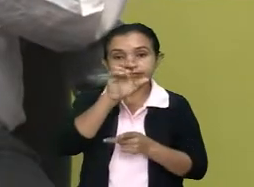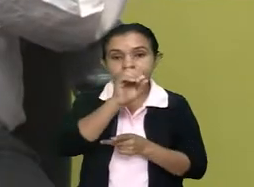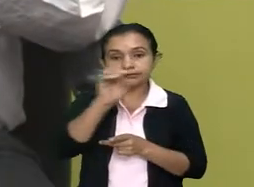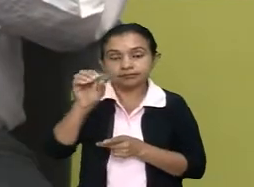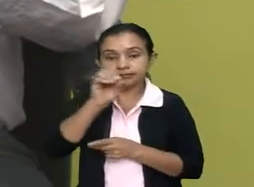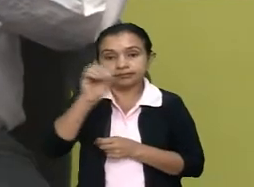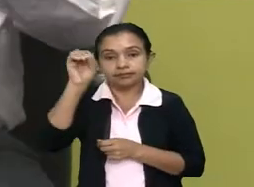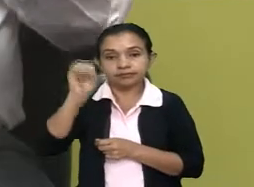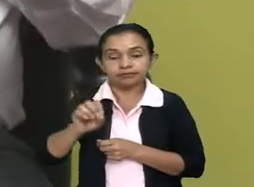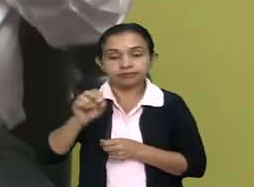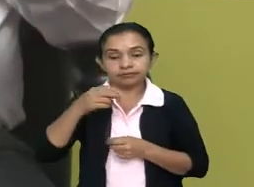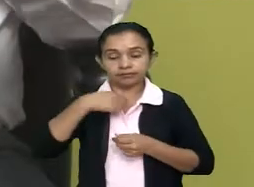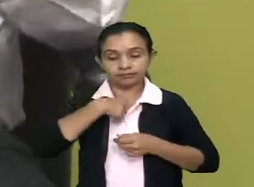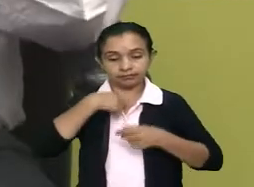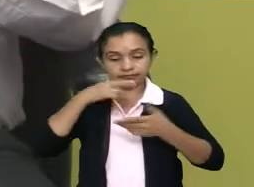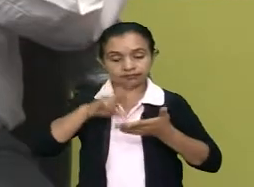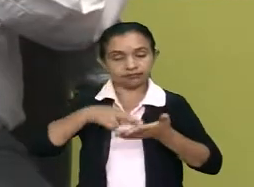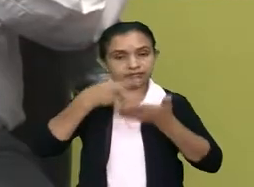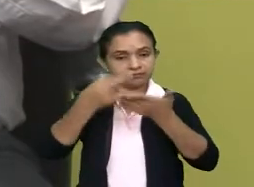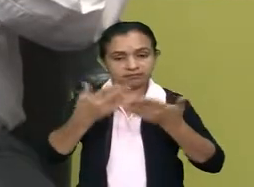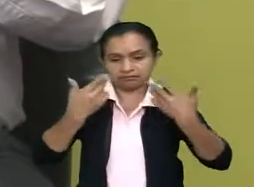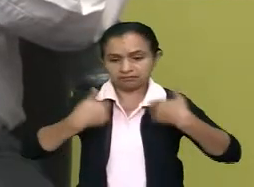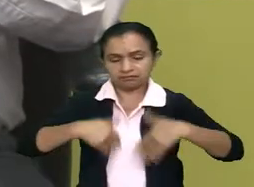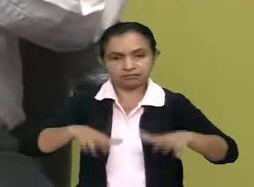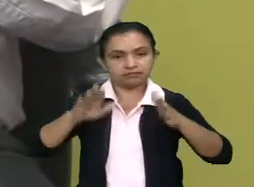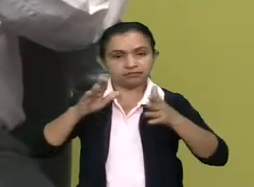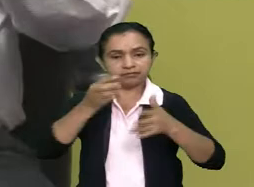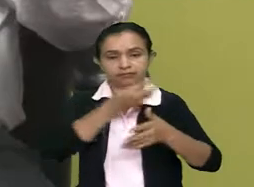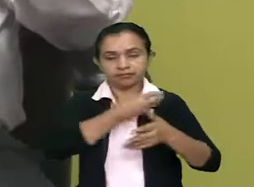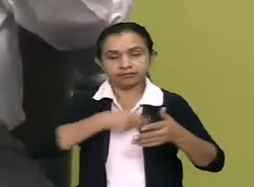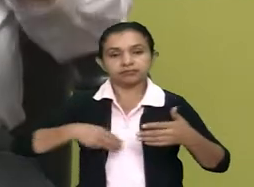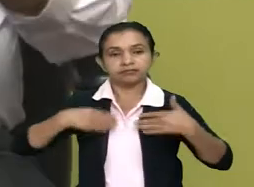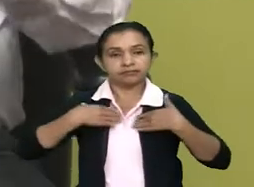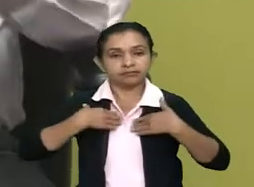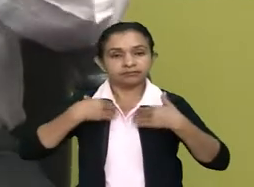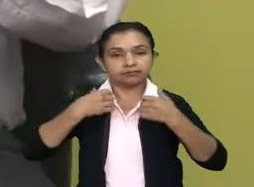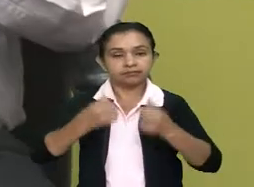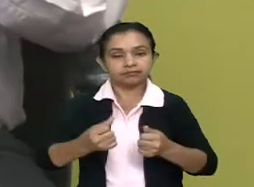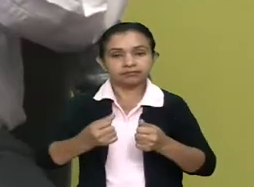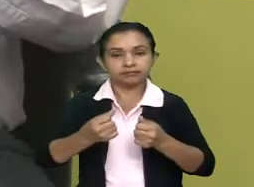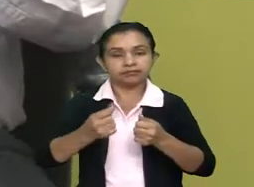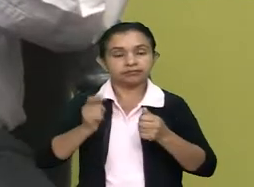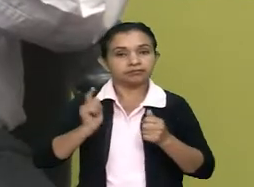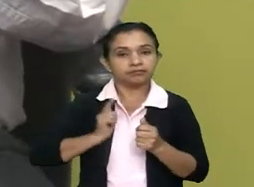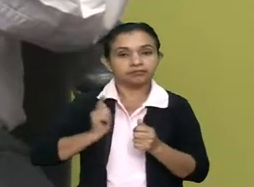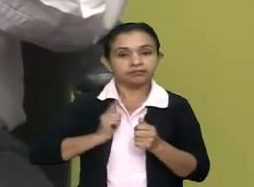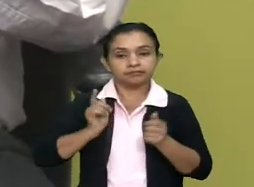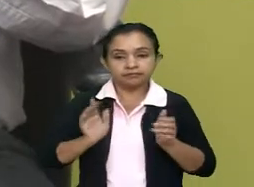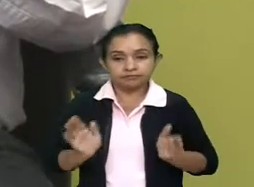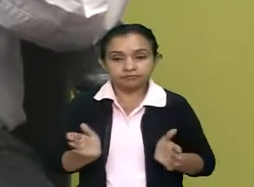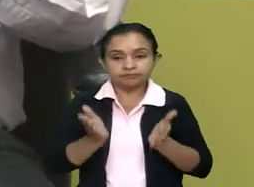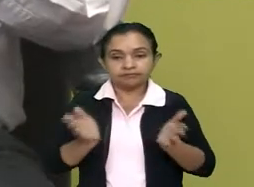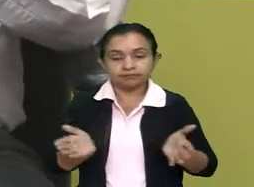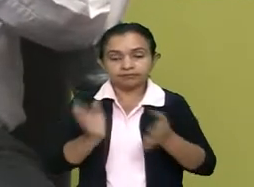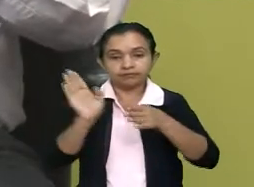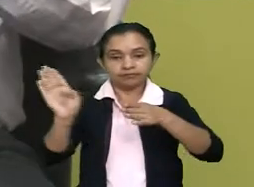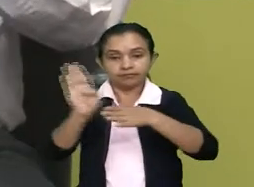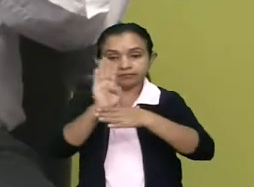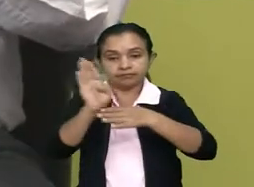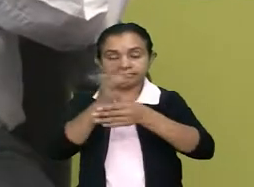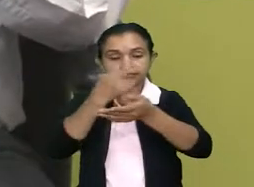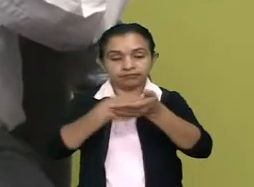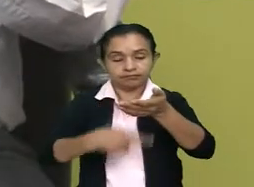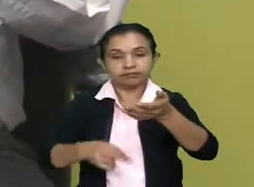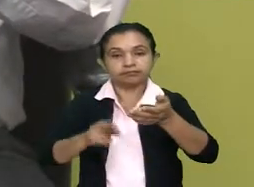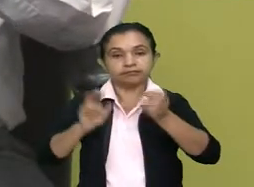y obviamente con el apoyo siempre el ministerio de salud ahora que está manteniendo y empujando el banco de sangre para que pueda